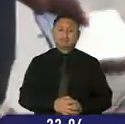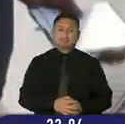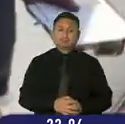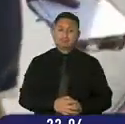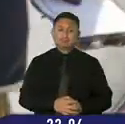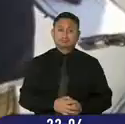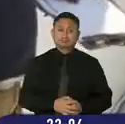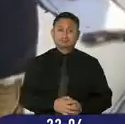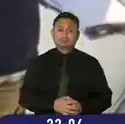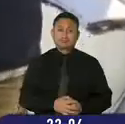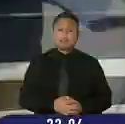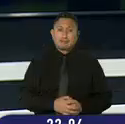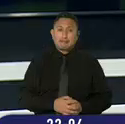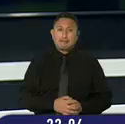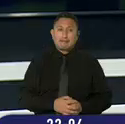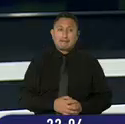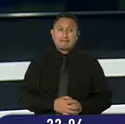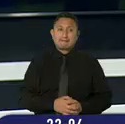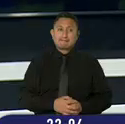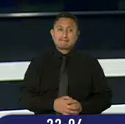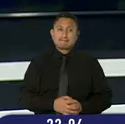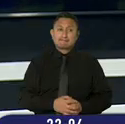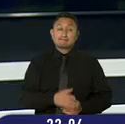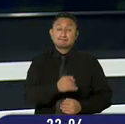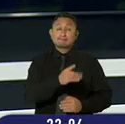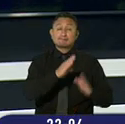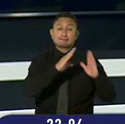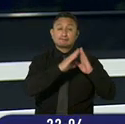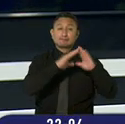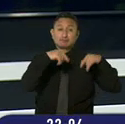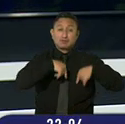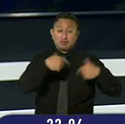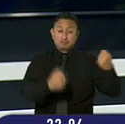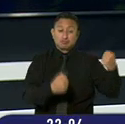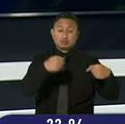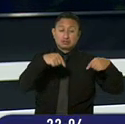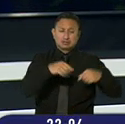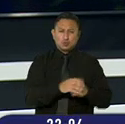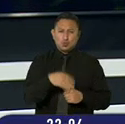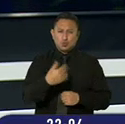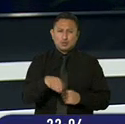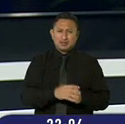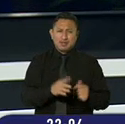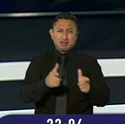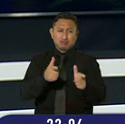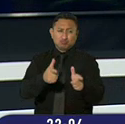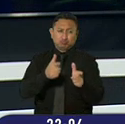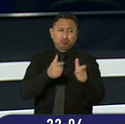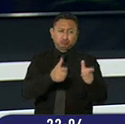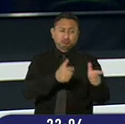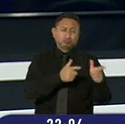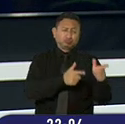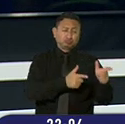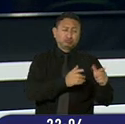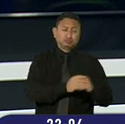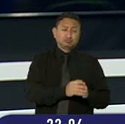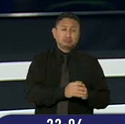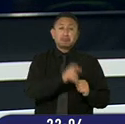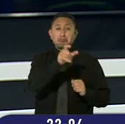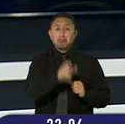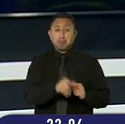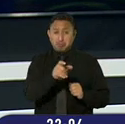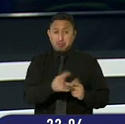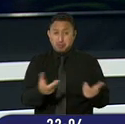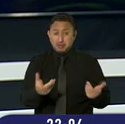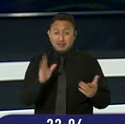Camacho. Una vivienda y un vehículo recibieron una descarga de balas por parte de personas desconocidas que llegaron